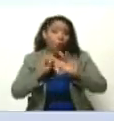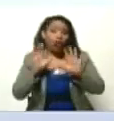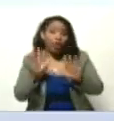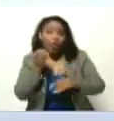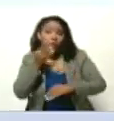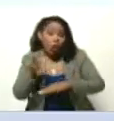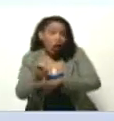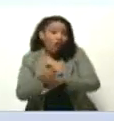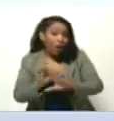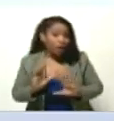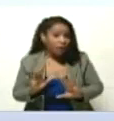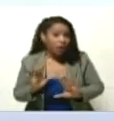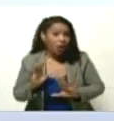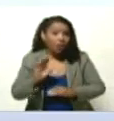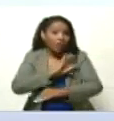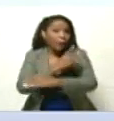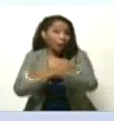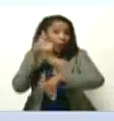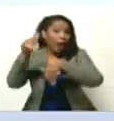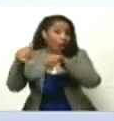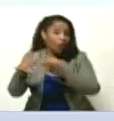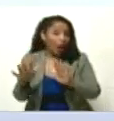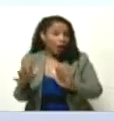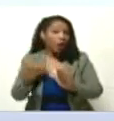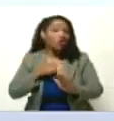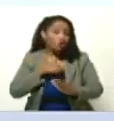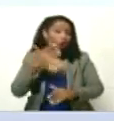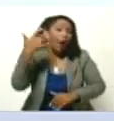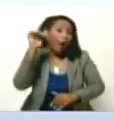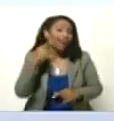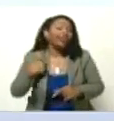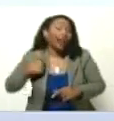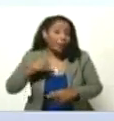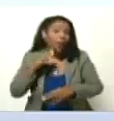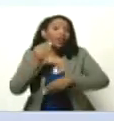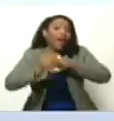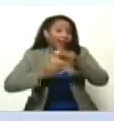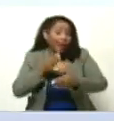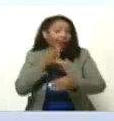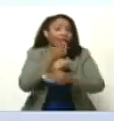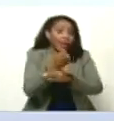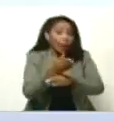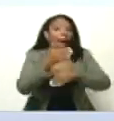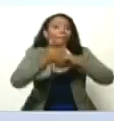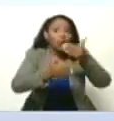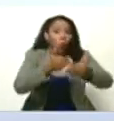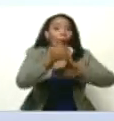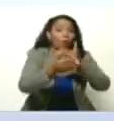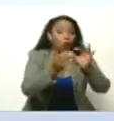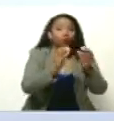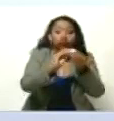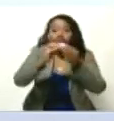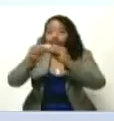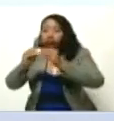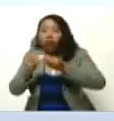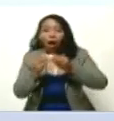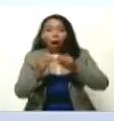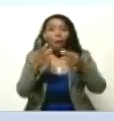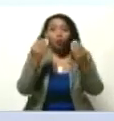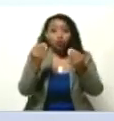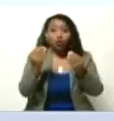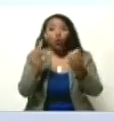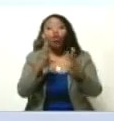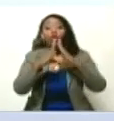1x10 electoral. Que nosotros tenemos que ir afinando para que en la mayoría de los casos